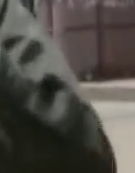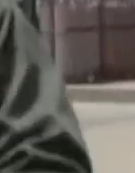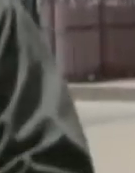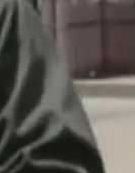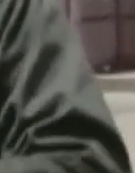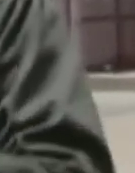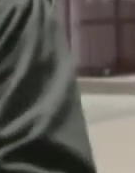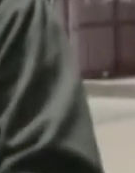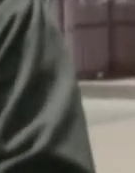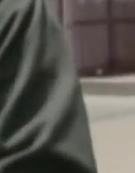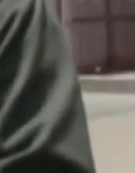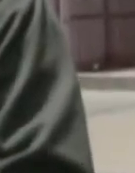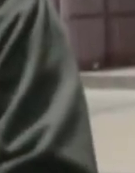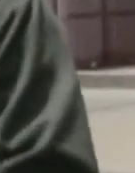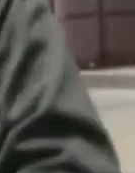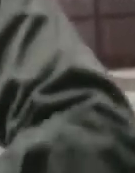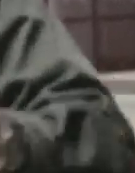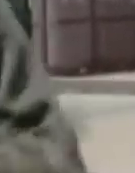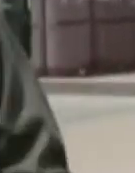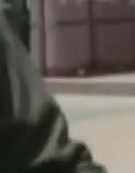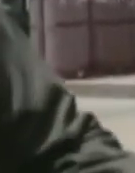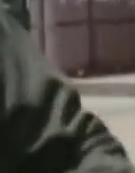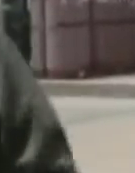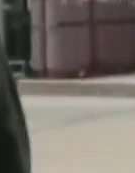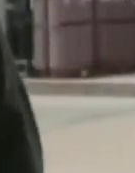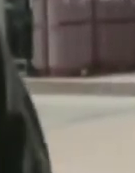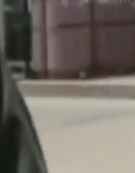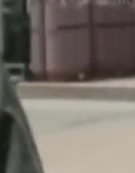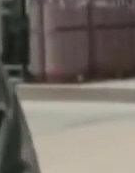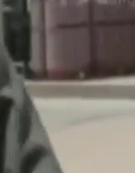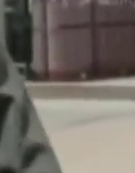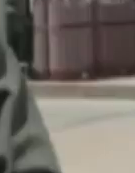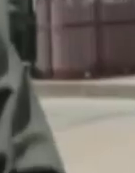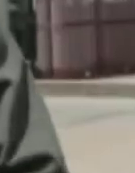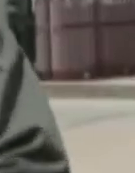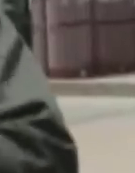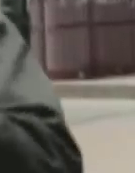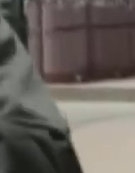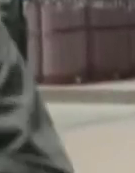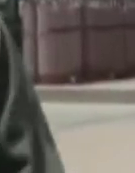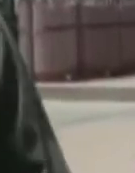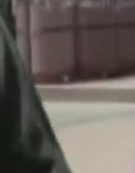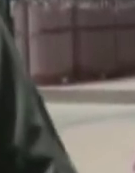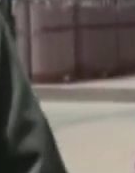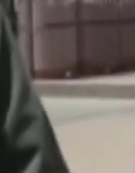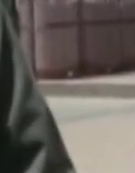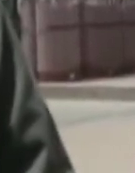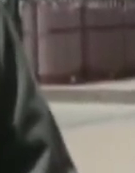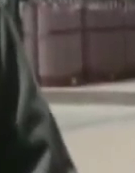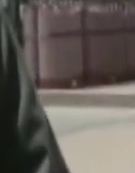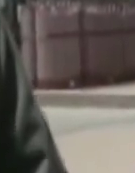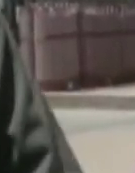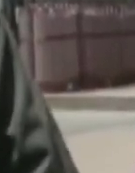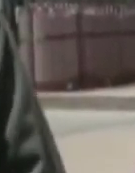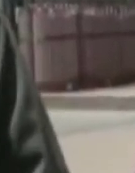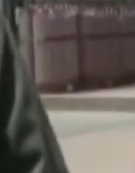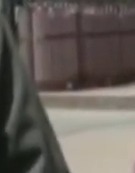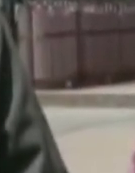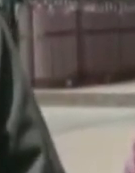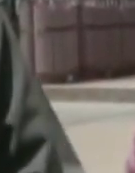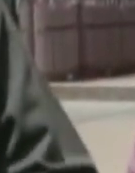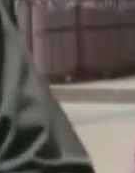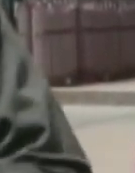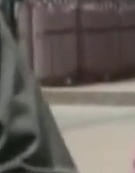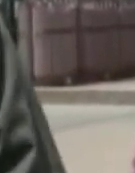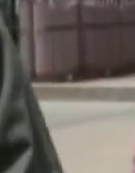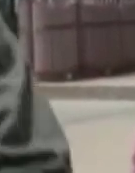conectarnos con el sol, con la tierra, con la brisa, con el polvo, con el pueblo, con la realidad. Actuar